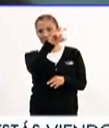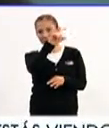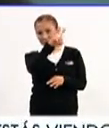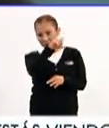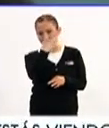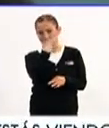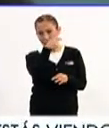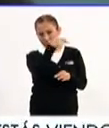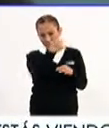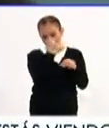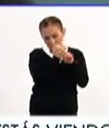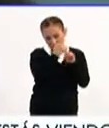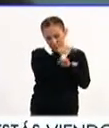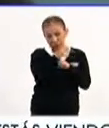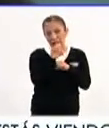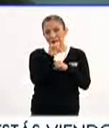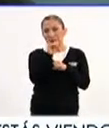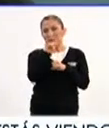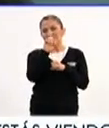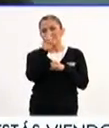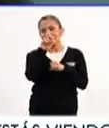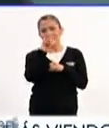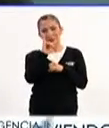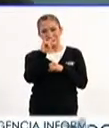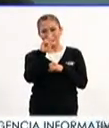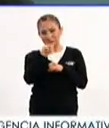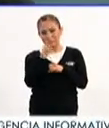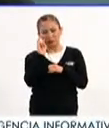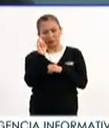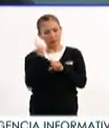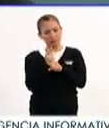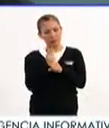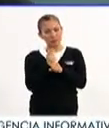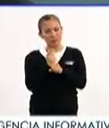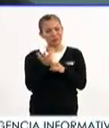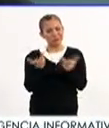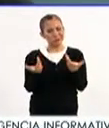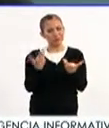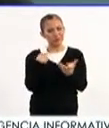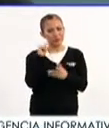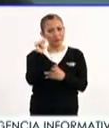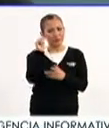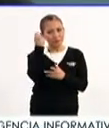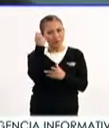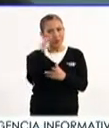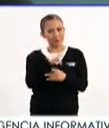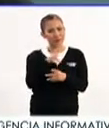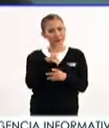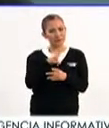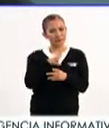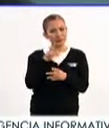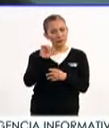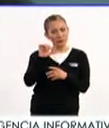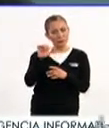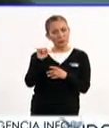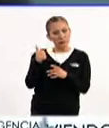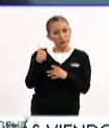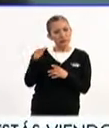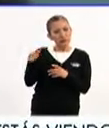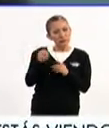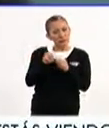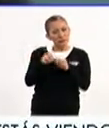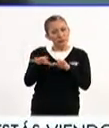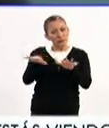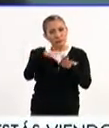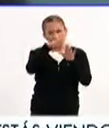poco sobre ella, Einstein se dio cuenta de que predecía la teoría la existencia de algunos